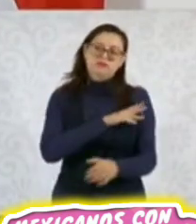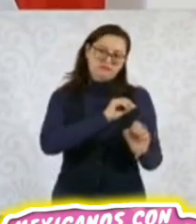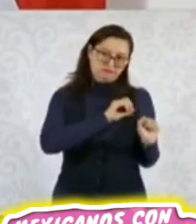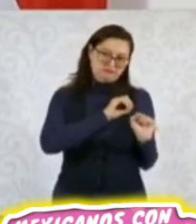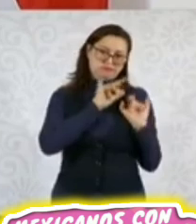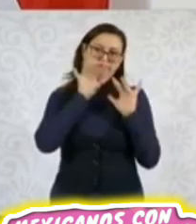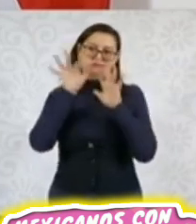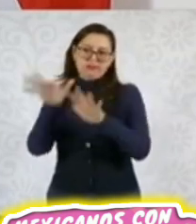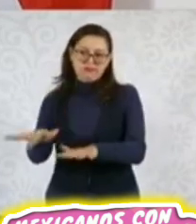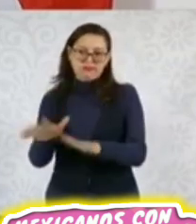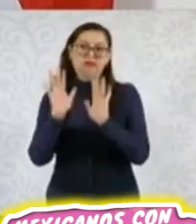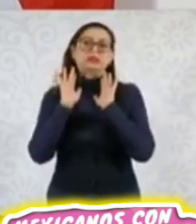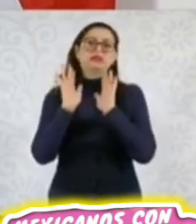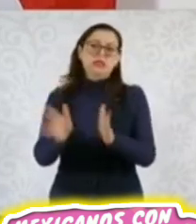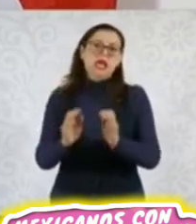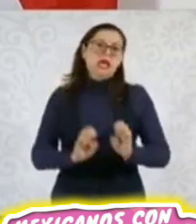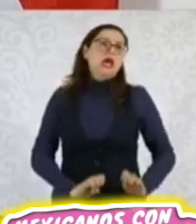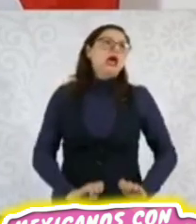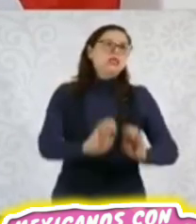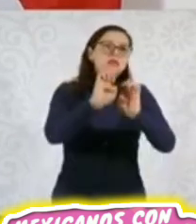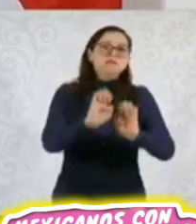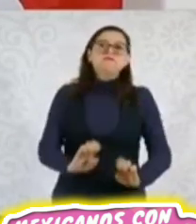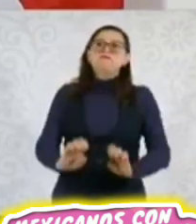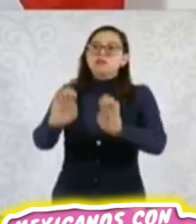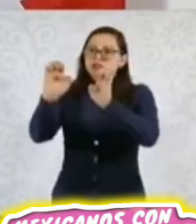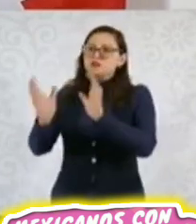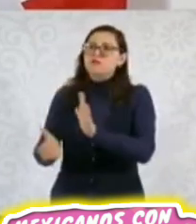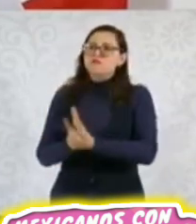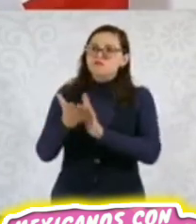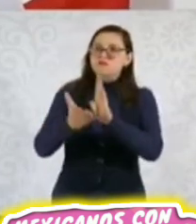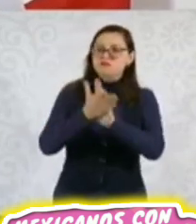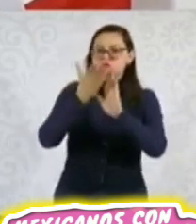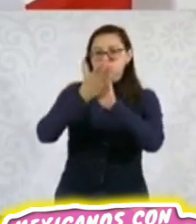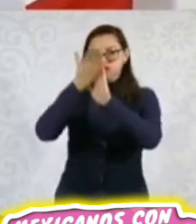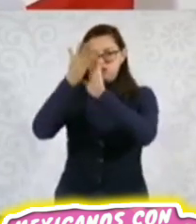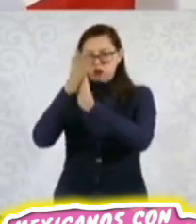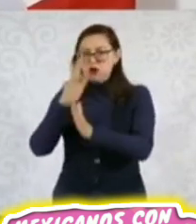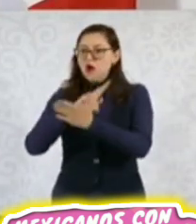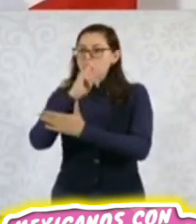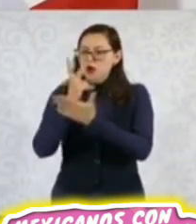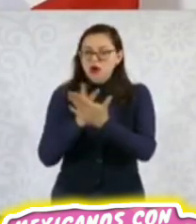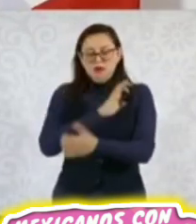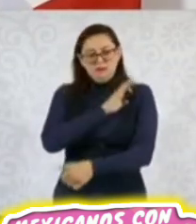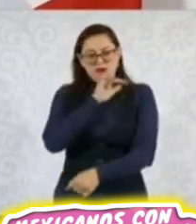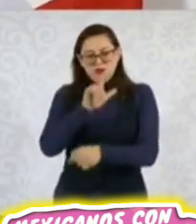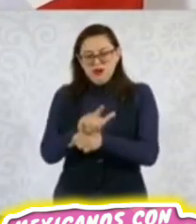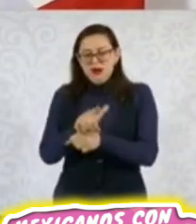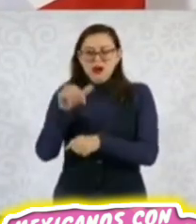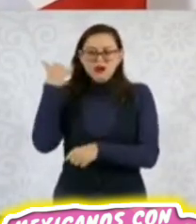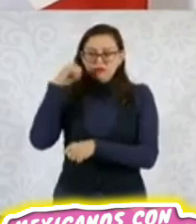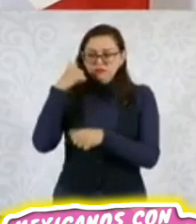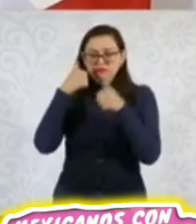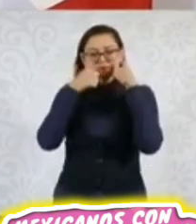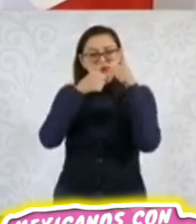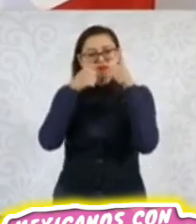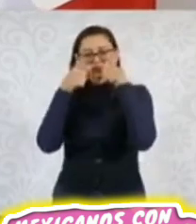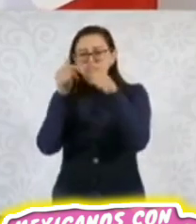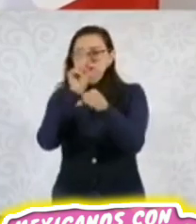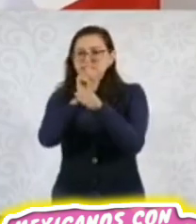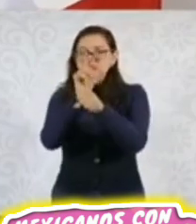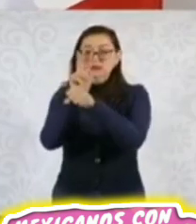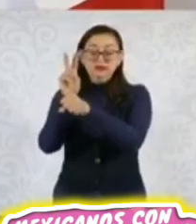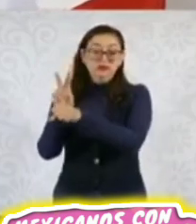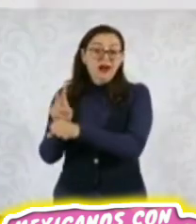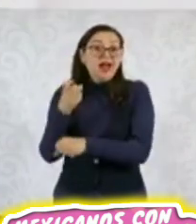hay presencia de Guardia Nacional y un programa especial que estamos desarrollando también para Acapulco. Eso es, digamos, lo que